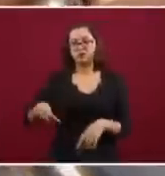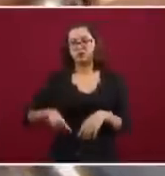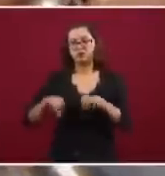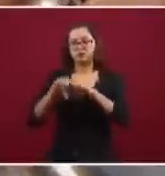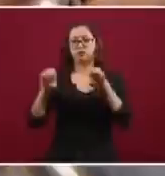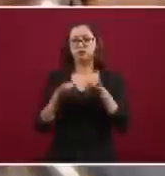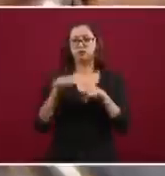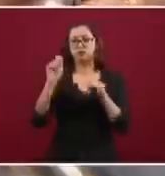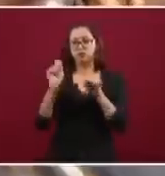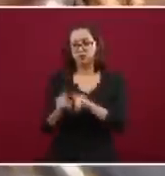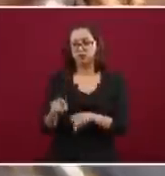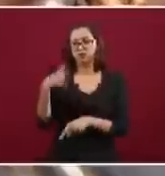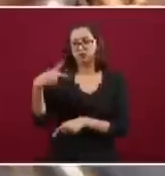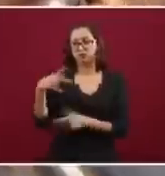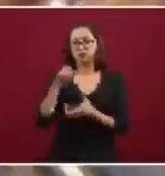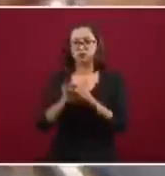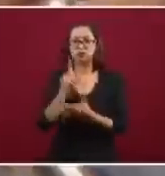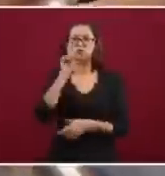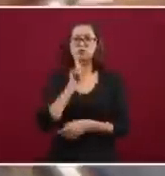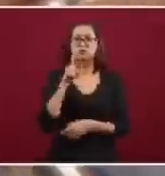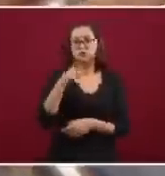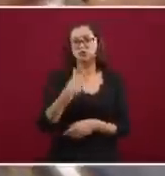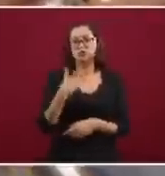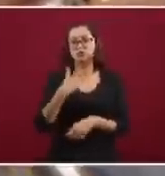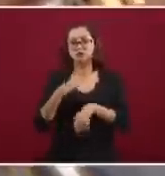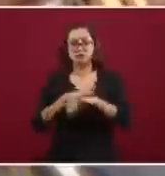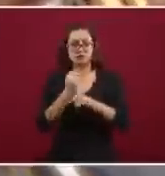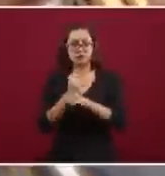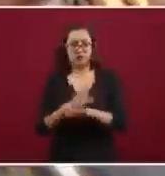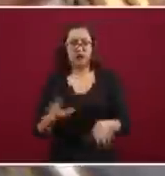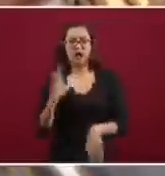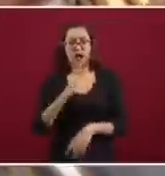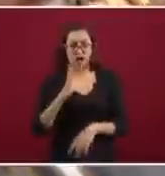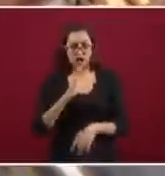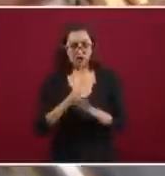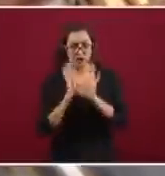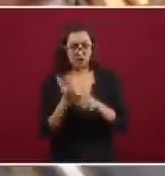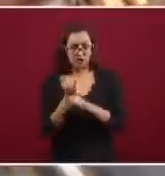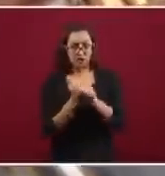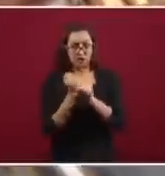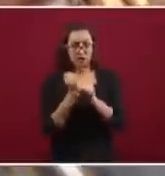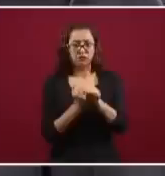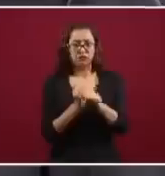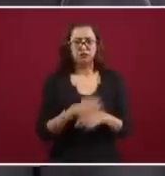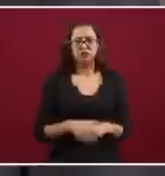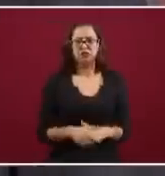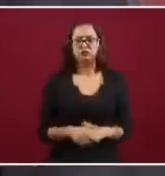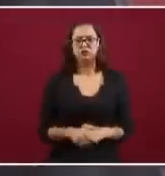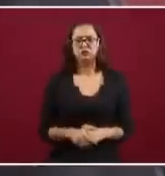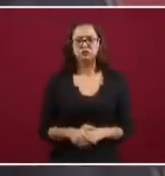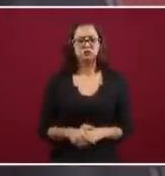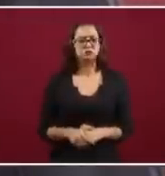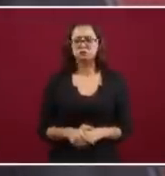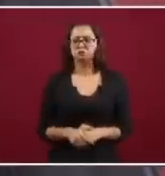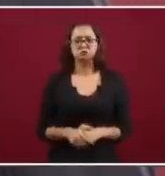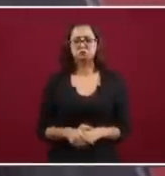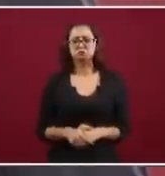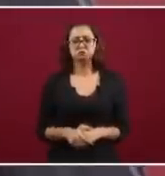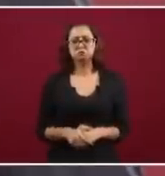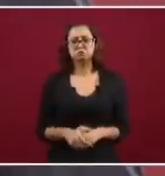a su esposa, si usted tiene información sobre la existencia de una indagatoria en este sentido. No, no tengo información,